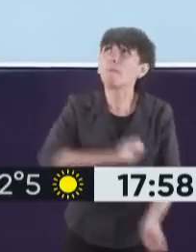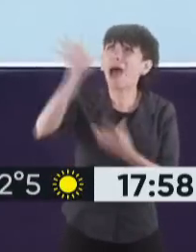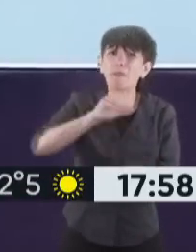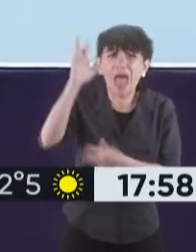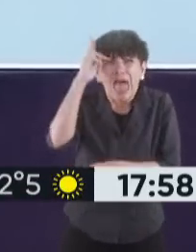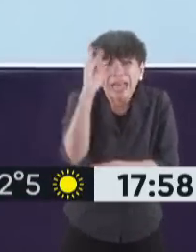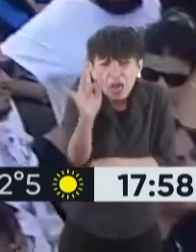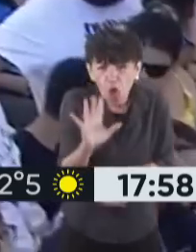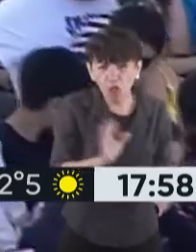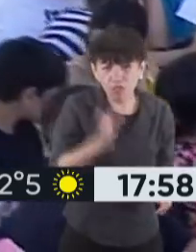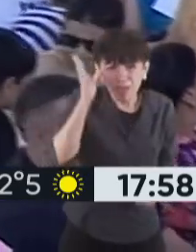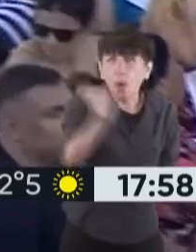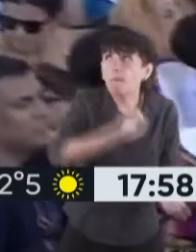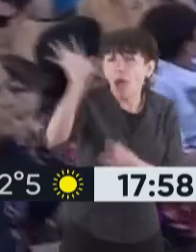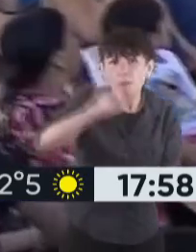Argentina.